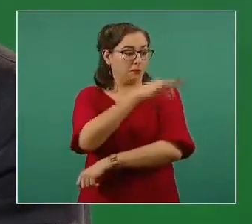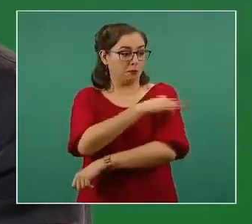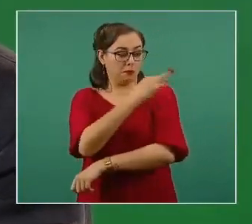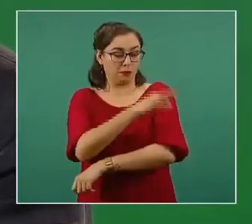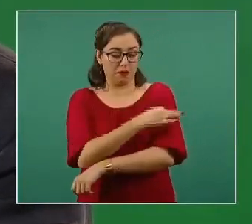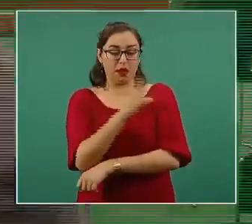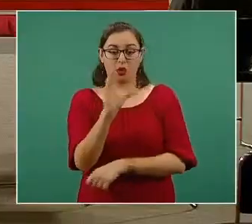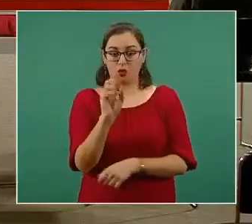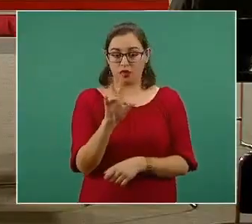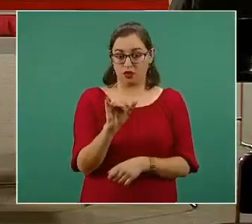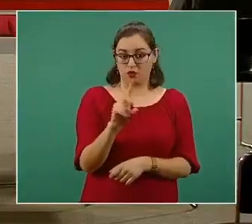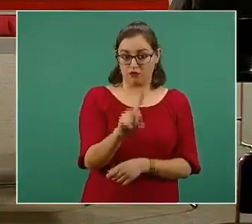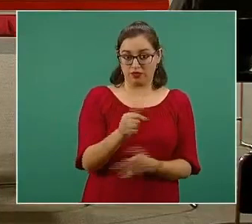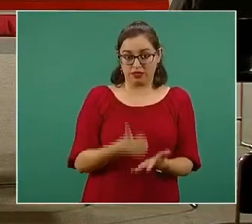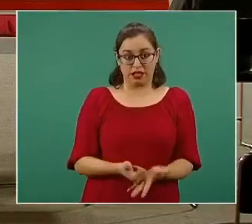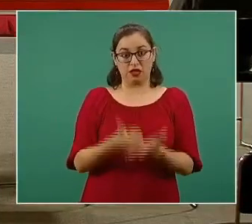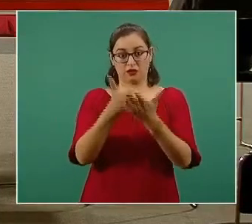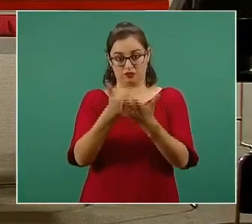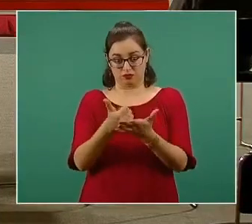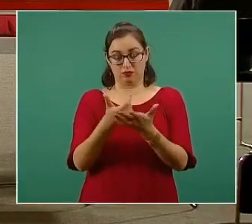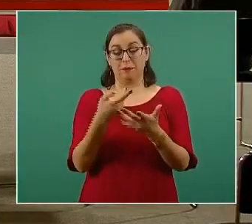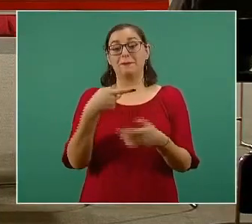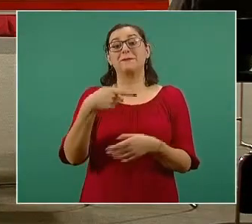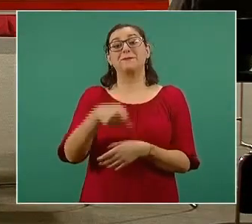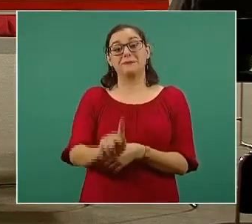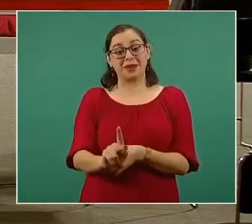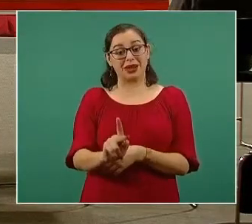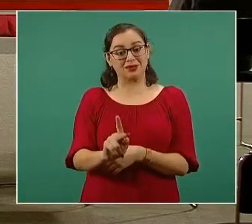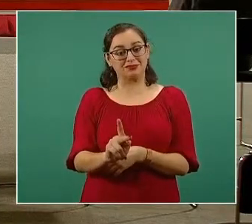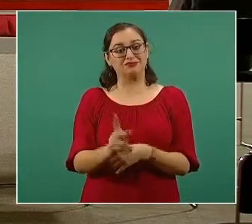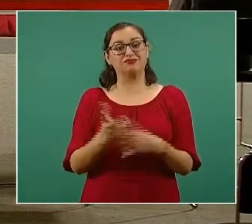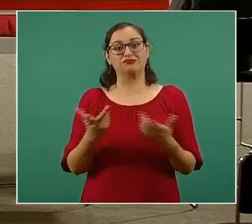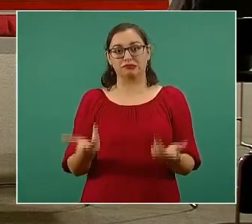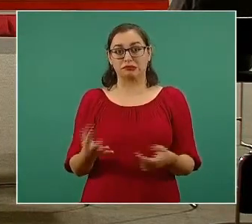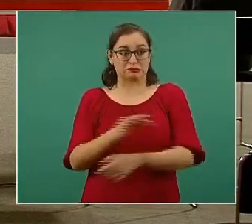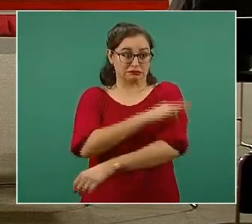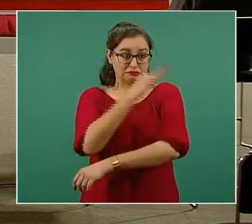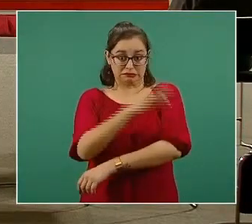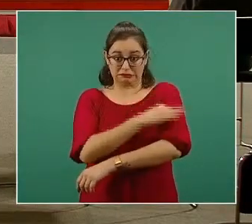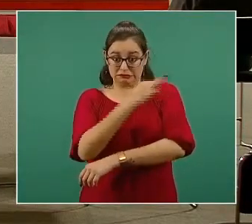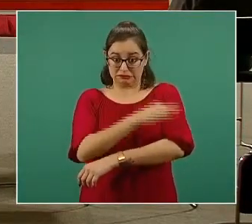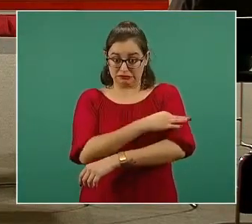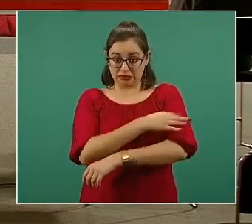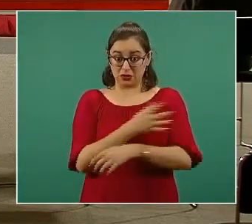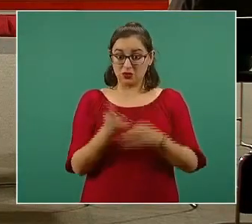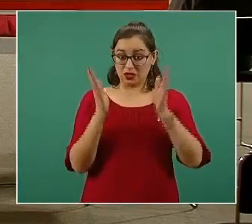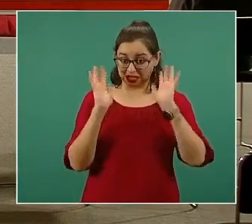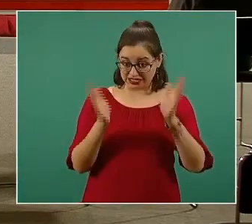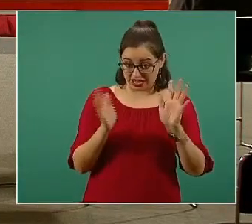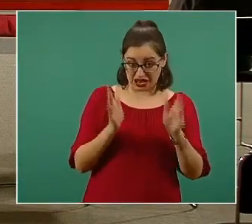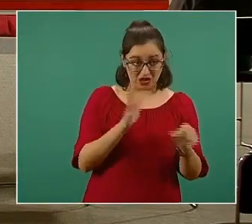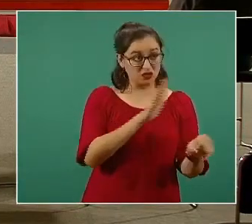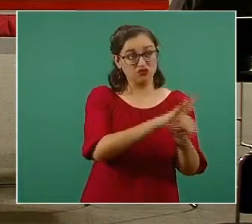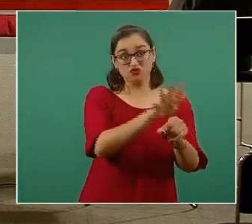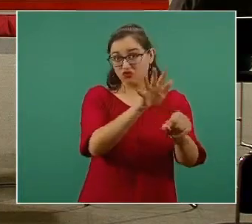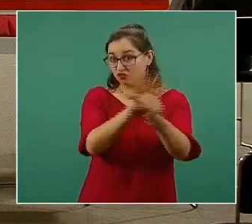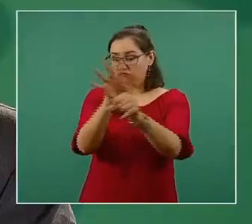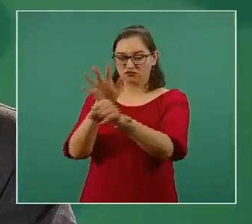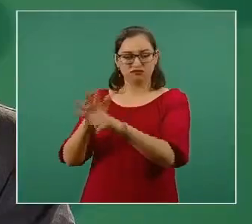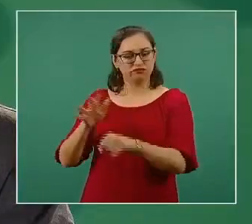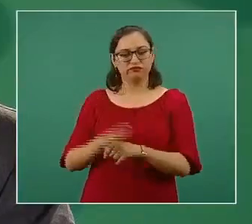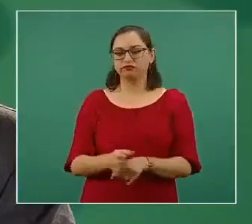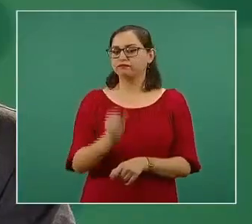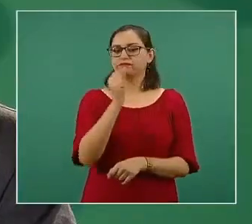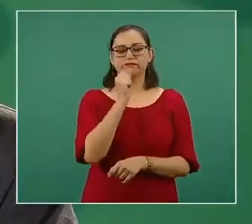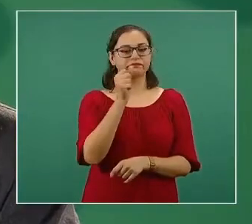virus SARS-CoV-2, pero se requiere llegar a un número, a un porcentaje suficientemente alto de